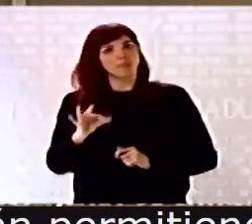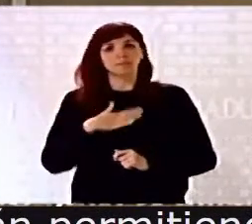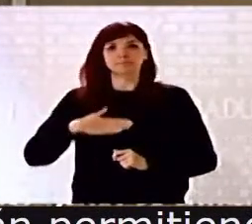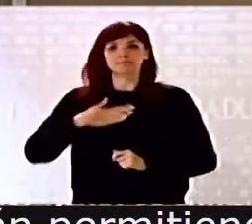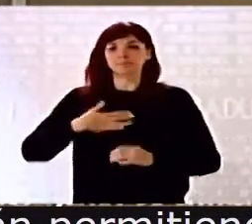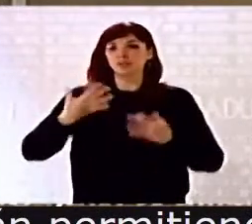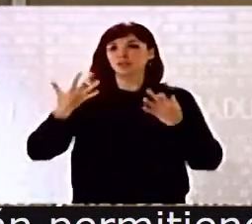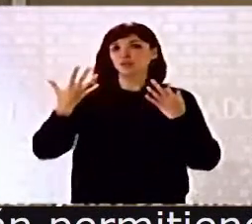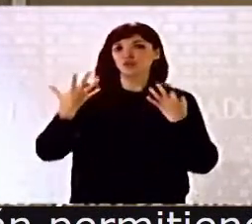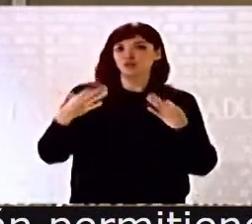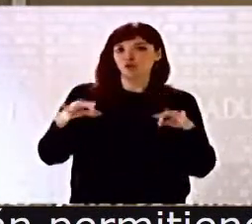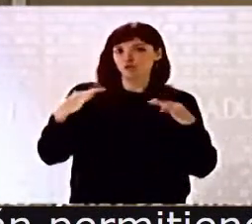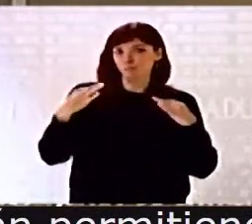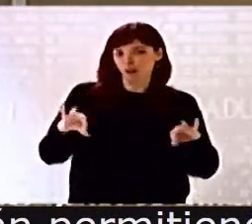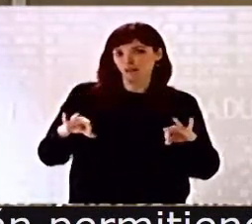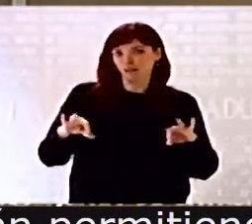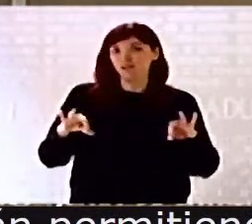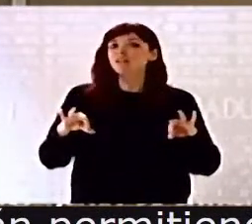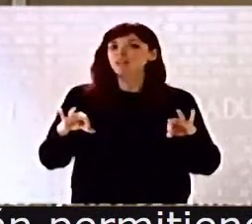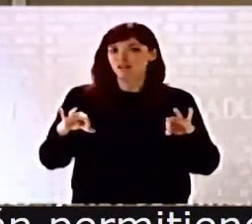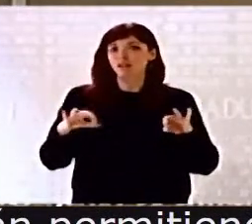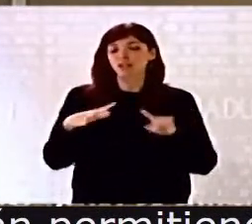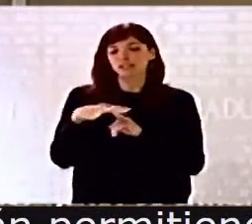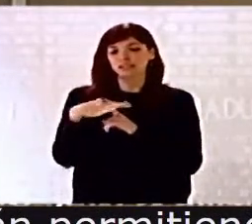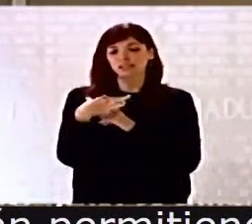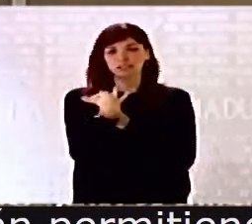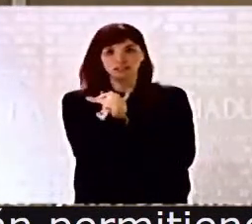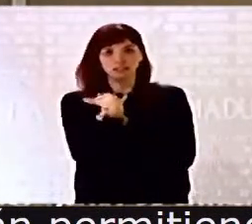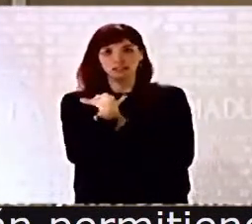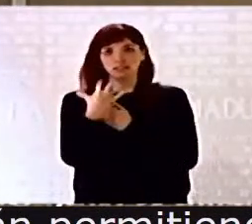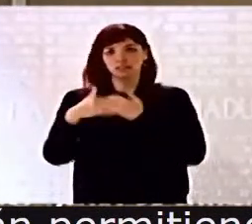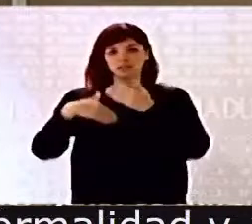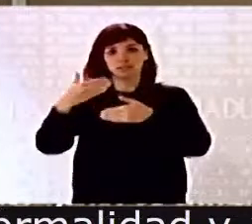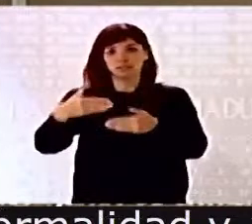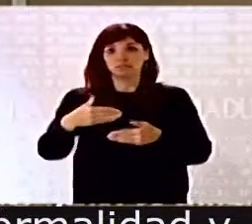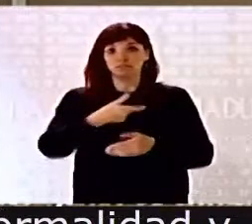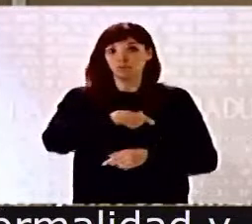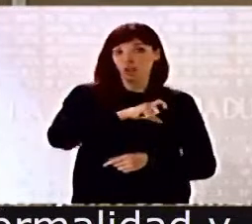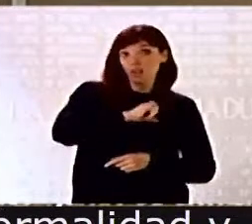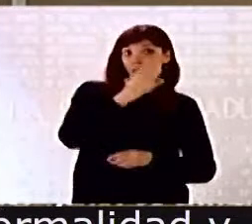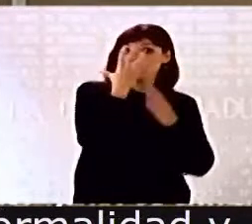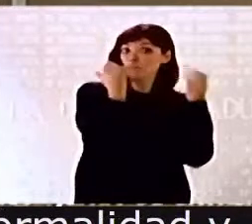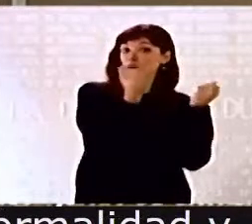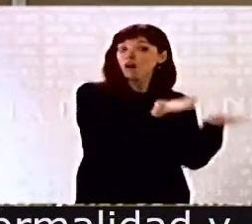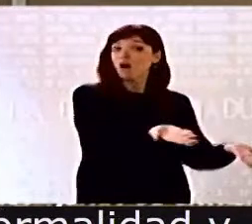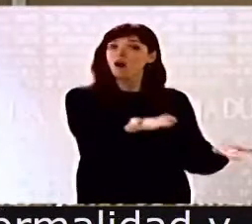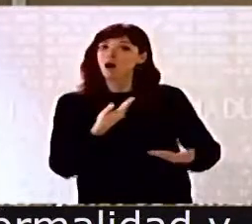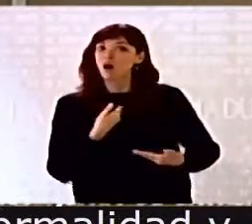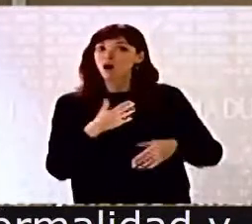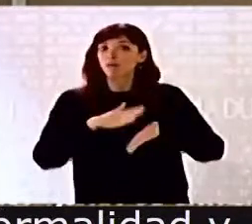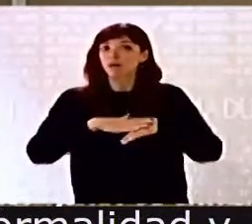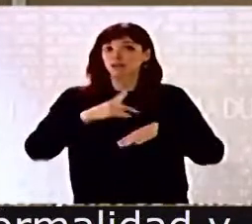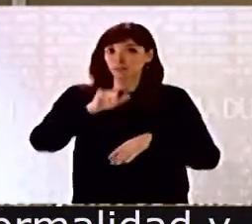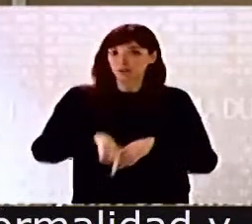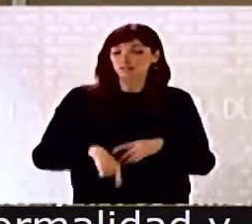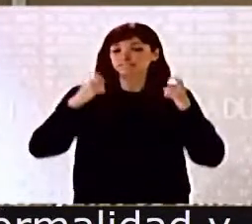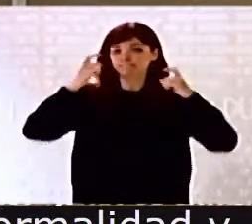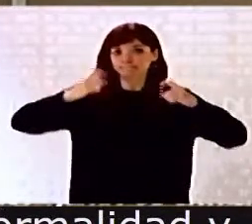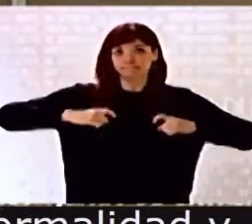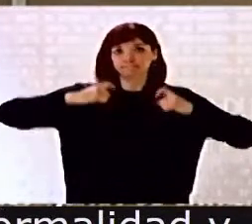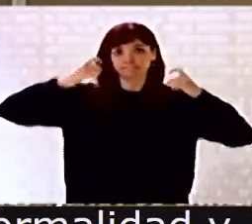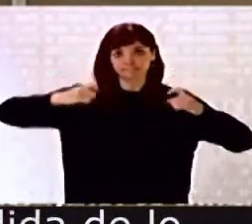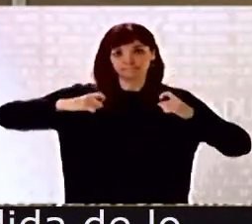normalidad, de una nueva normalidad, y que nos estén ayudando también a intentar, en la medida de lo posible,